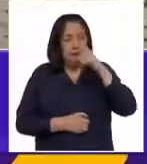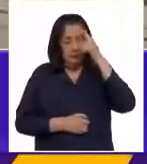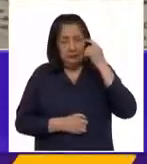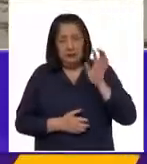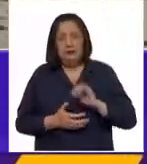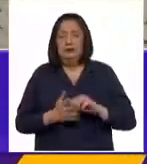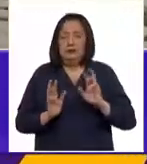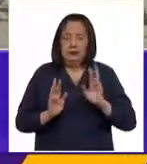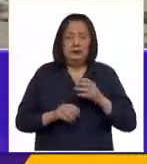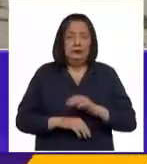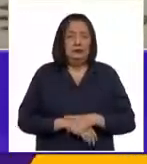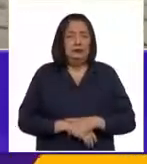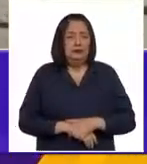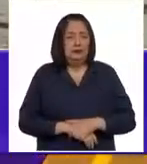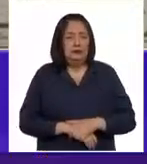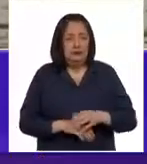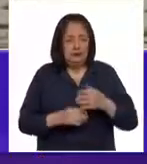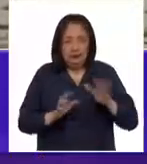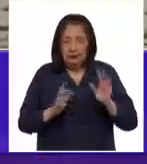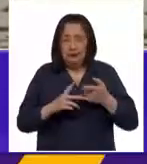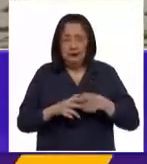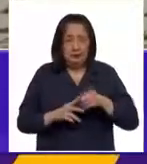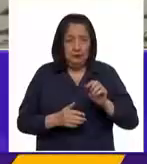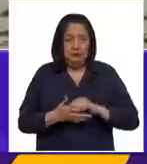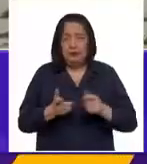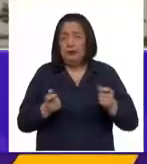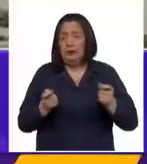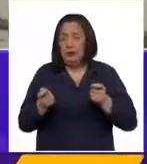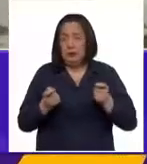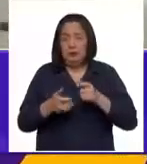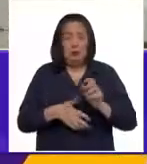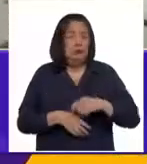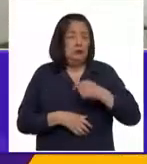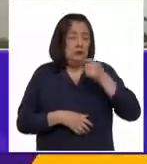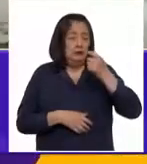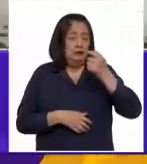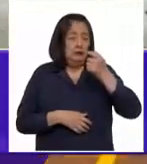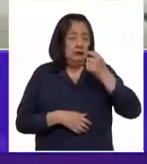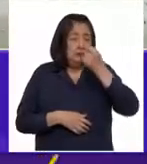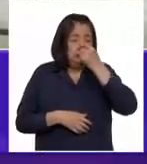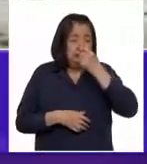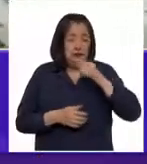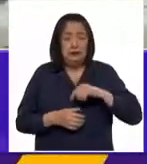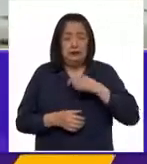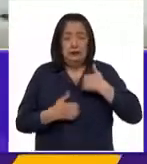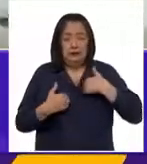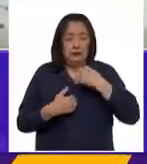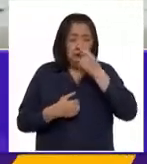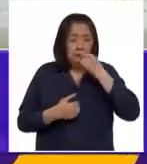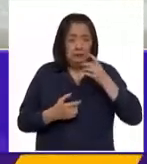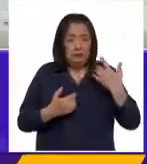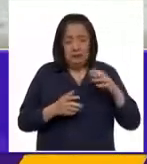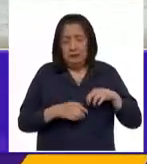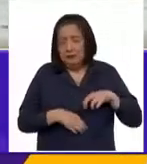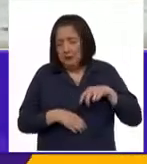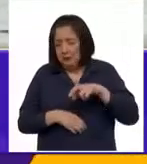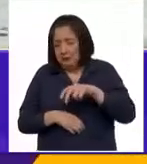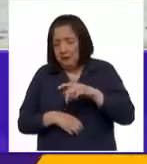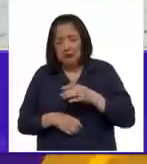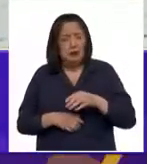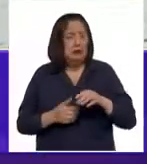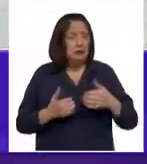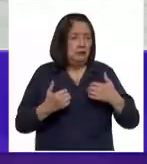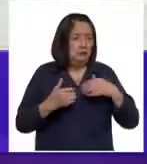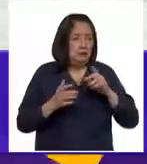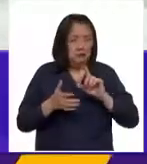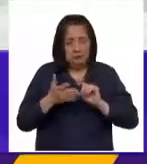ya felizmente, bueno, se ha empezado a controlar el tema de la gripe aviar. No hemos, felizmente, en nuestro recorrido encontrado ya aves